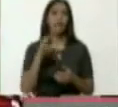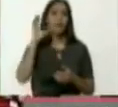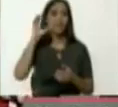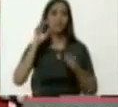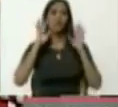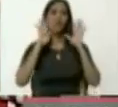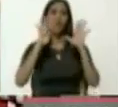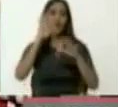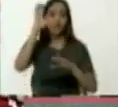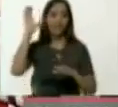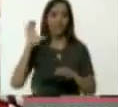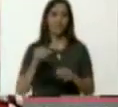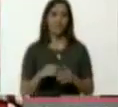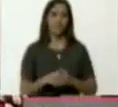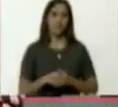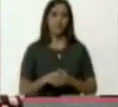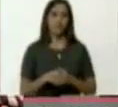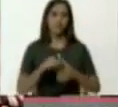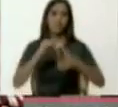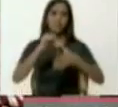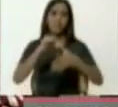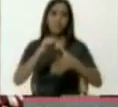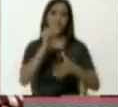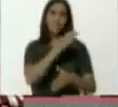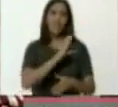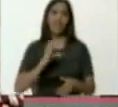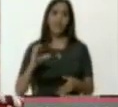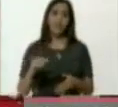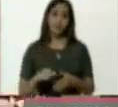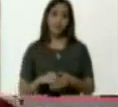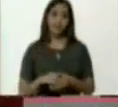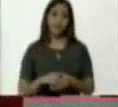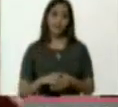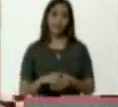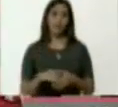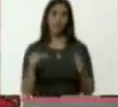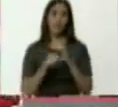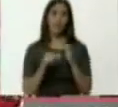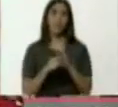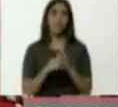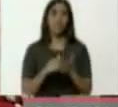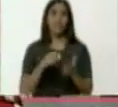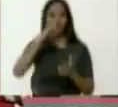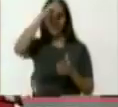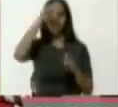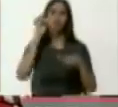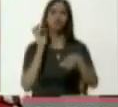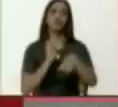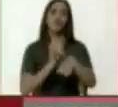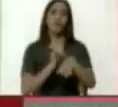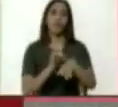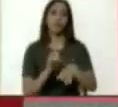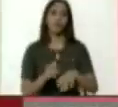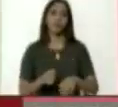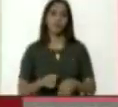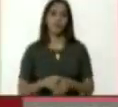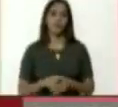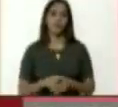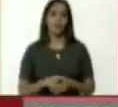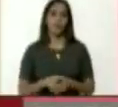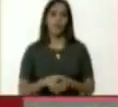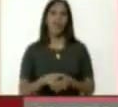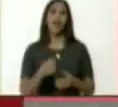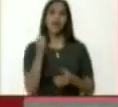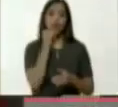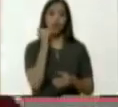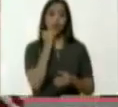países de Latinoamérica y el Caribe, donde el Amazonas los toca. Hay una convocatoria, una huelga mundial.